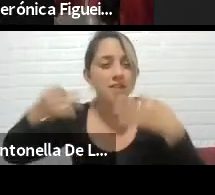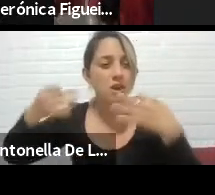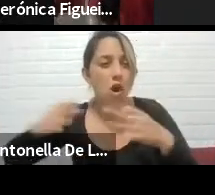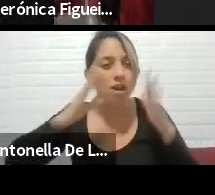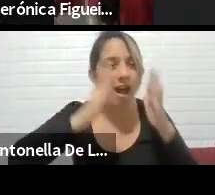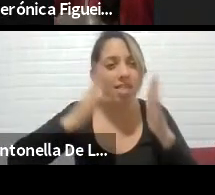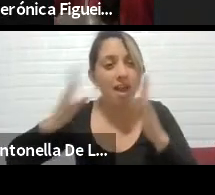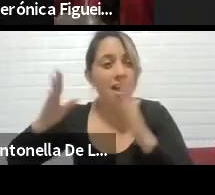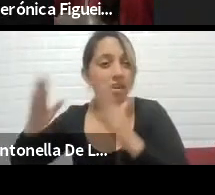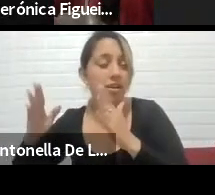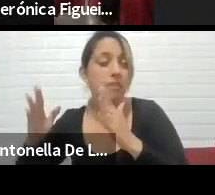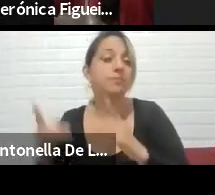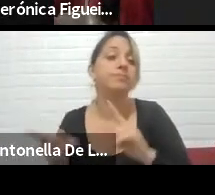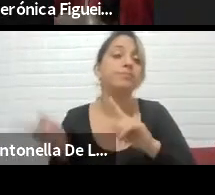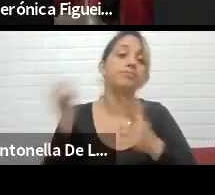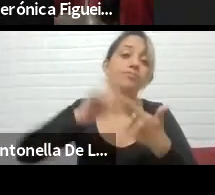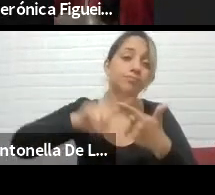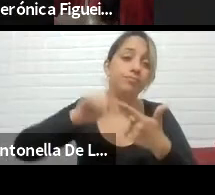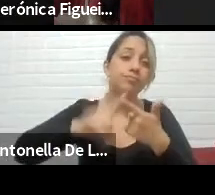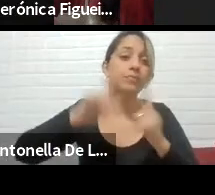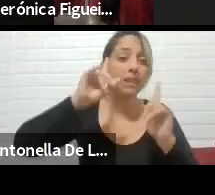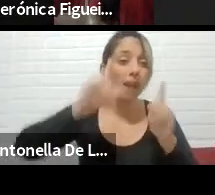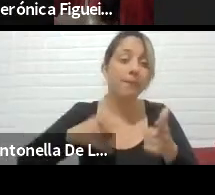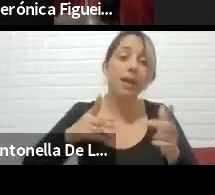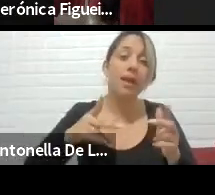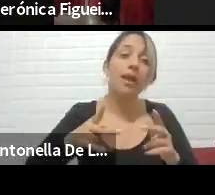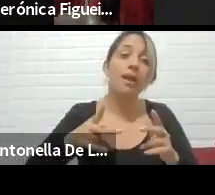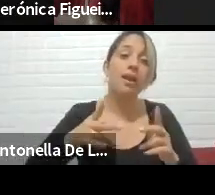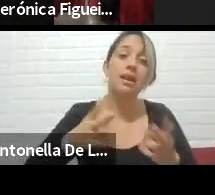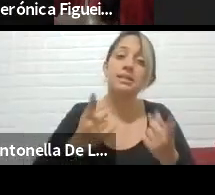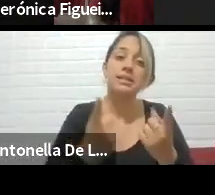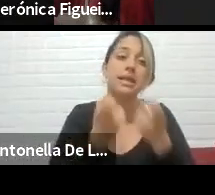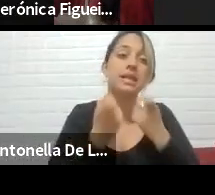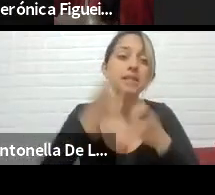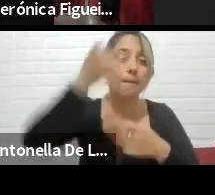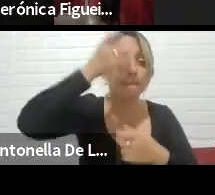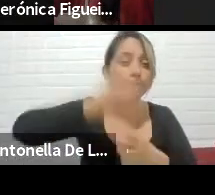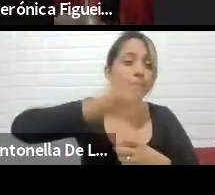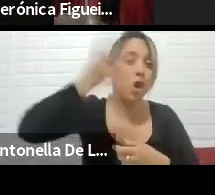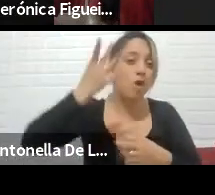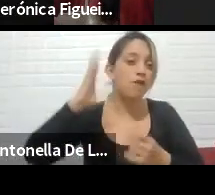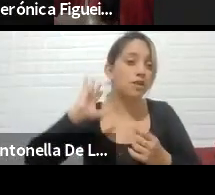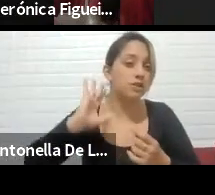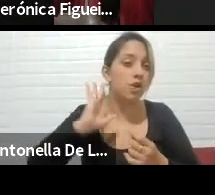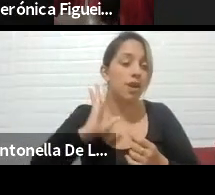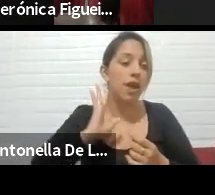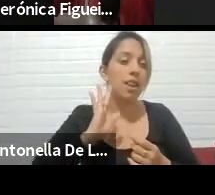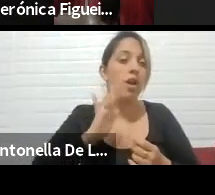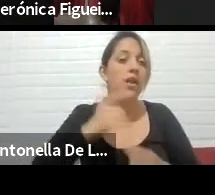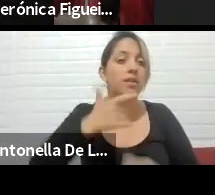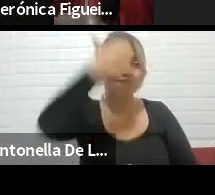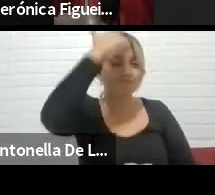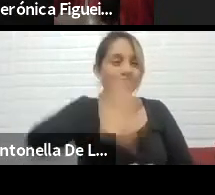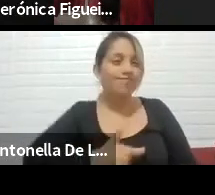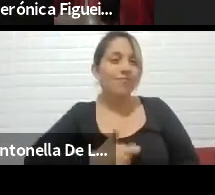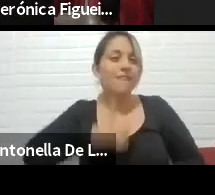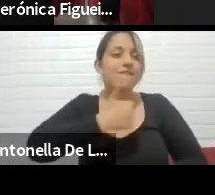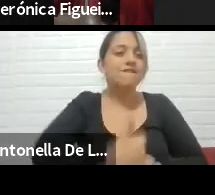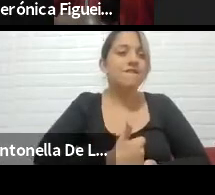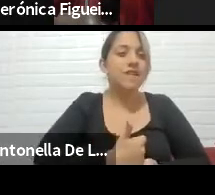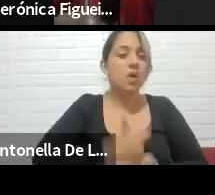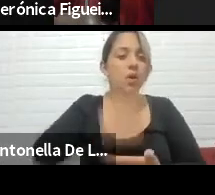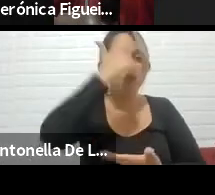la cuestión de la profesionalización de este cuidado, por lo tanto de la figura del asistente personal como una